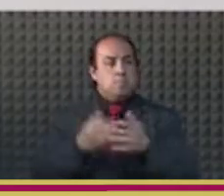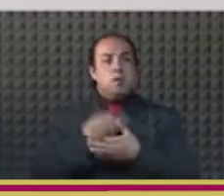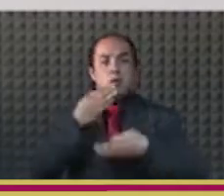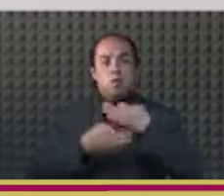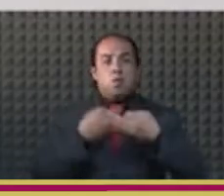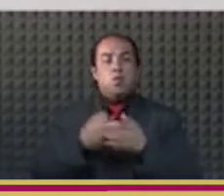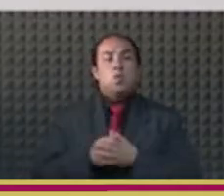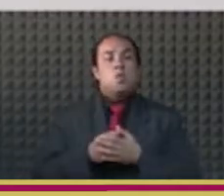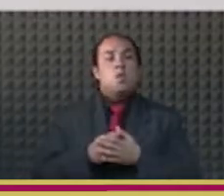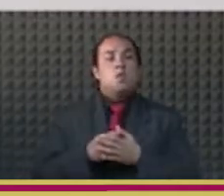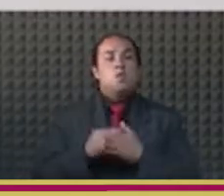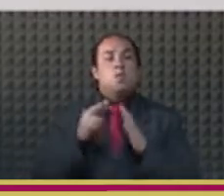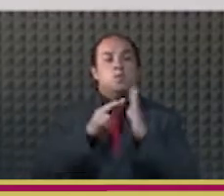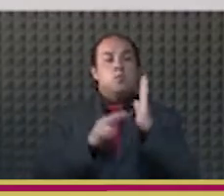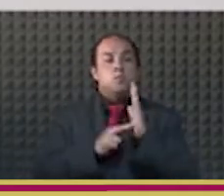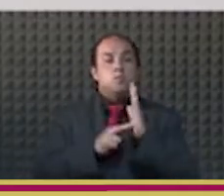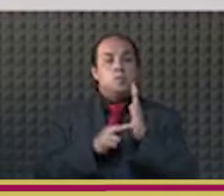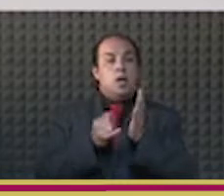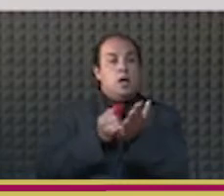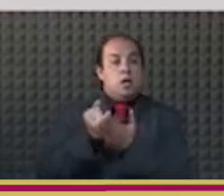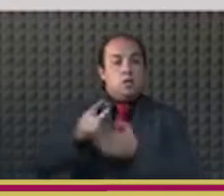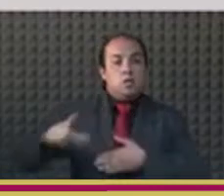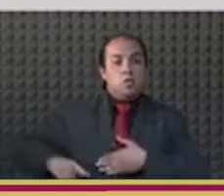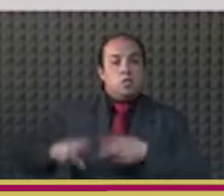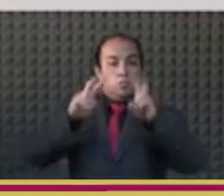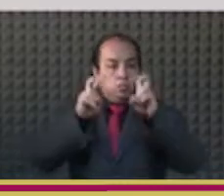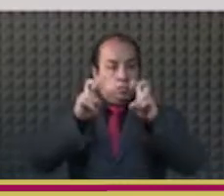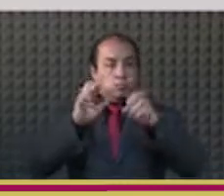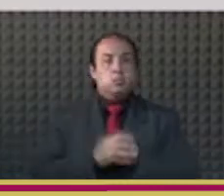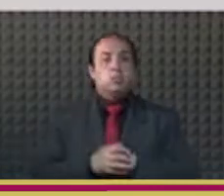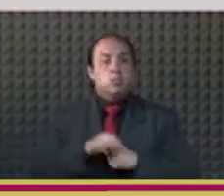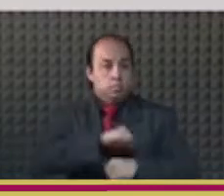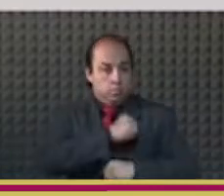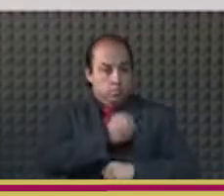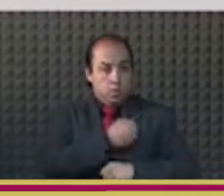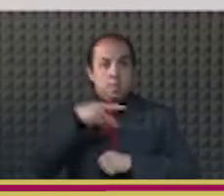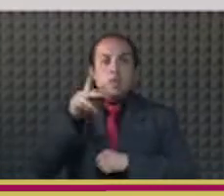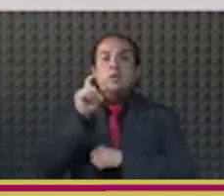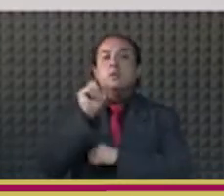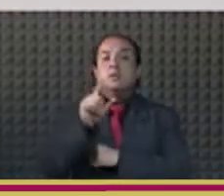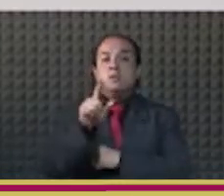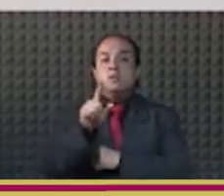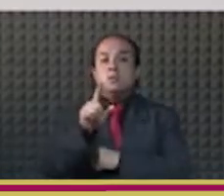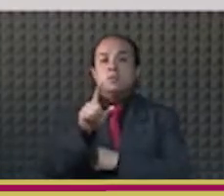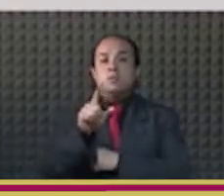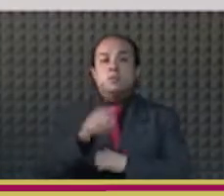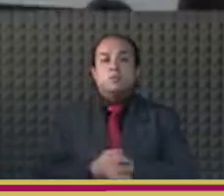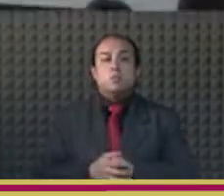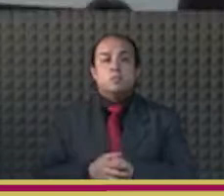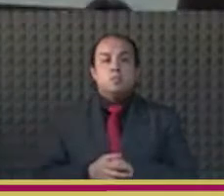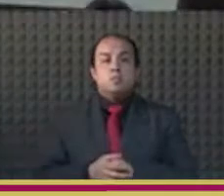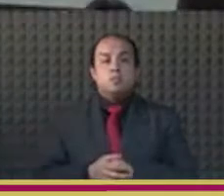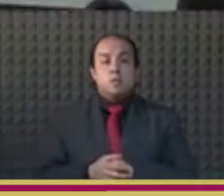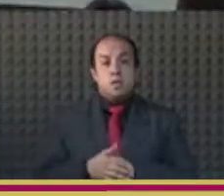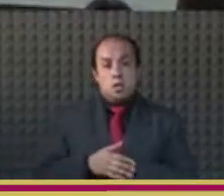las medidas que ha tomado nuestro gobierno en esta materia. Pero al mismo tiempo, es indudable que como